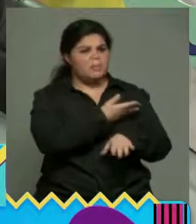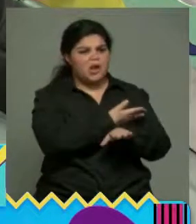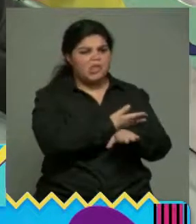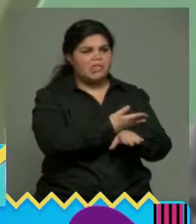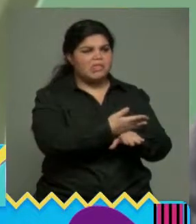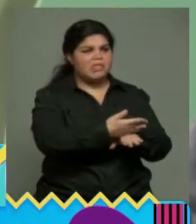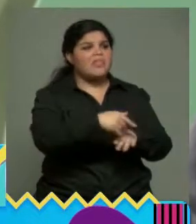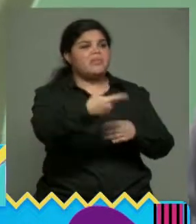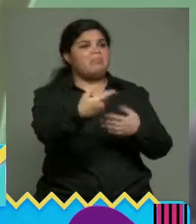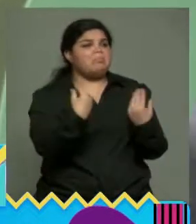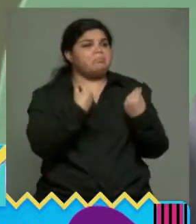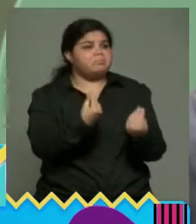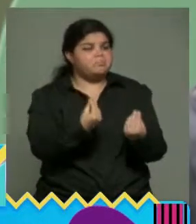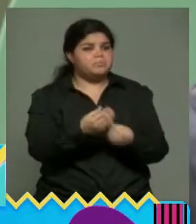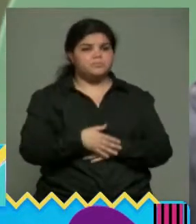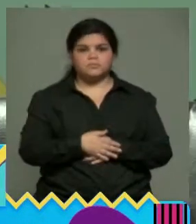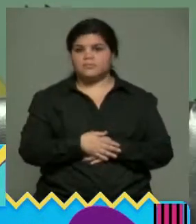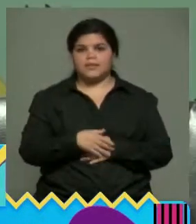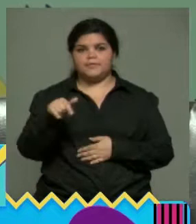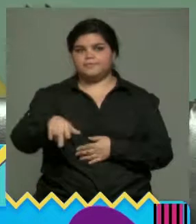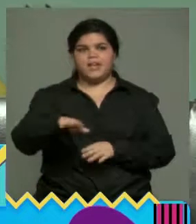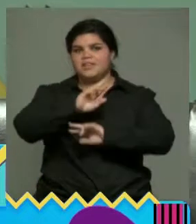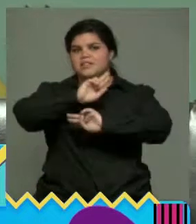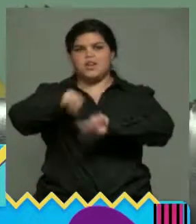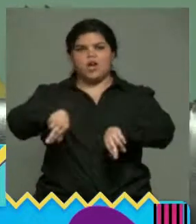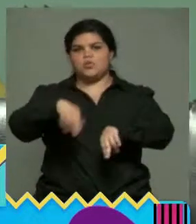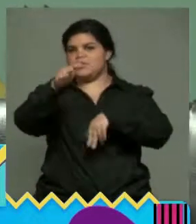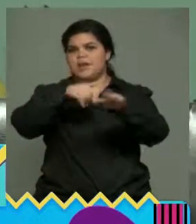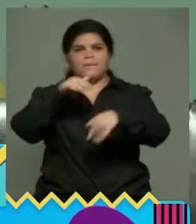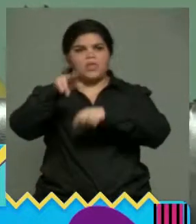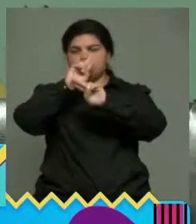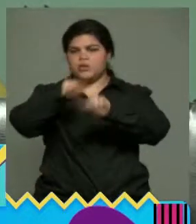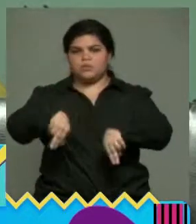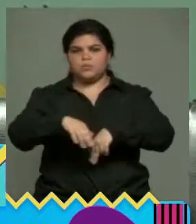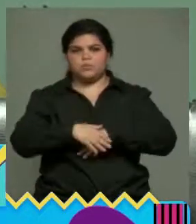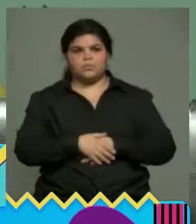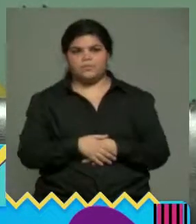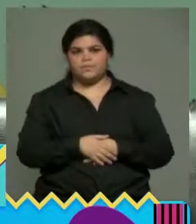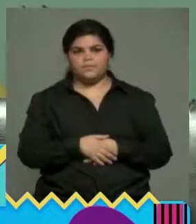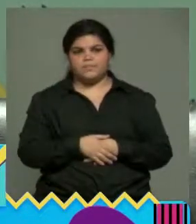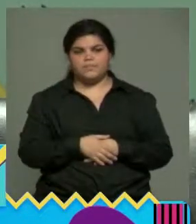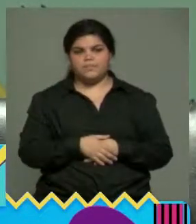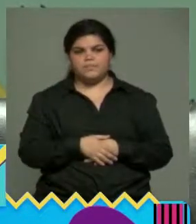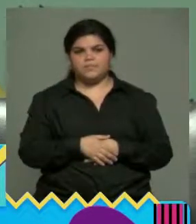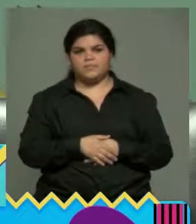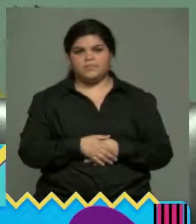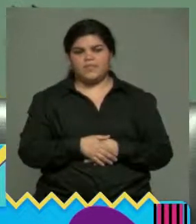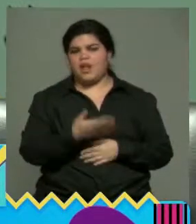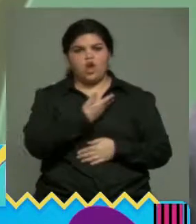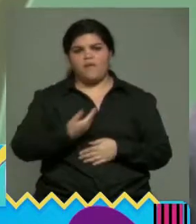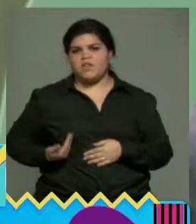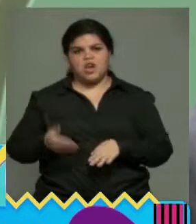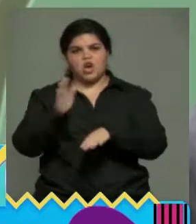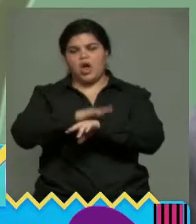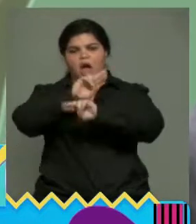quedó eso? No, ahora... Se anuló el llamado. Sí. El gobierno de Pérez se Sí. convocó y el gobierno lo anuló. Sí. Es